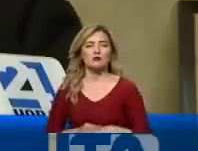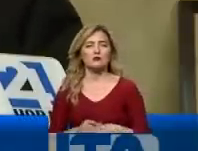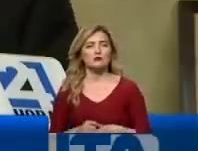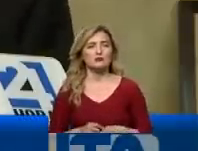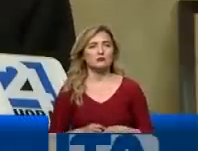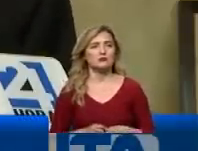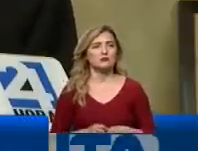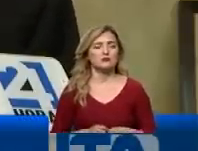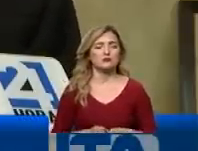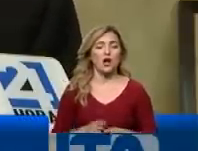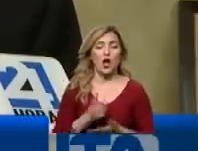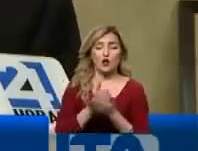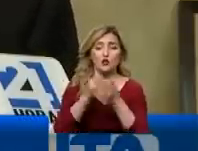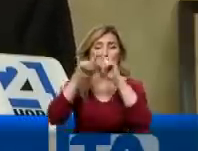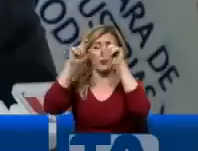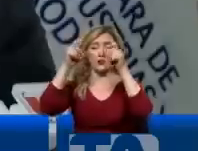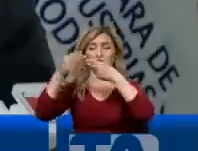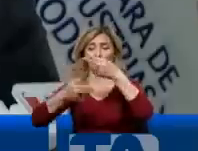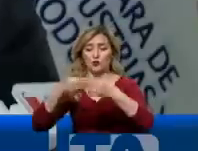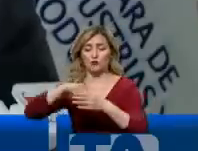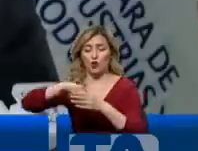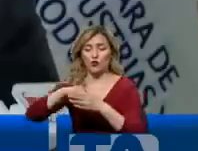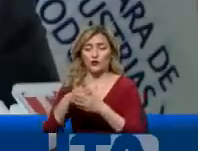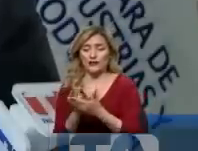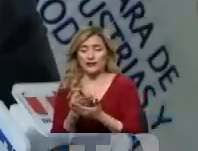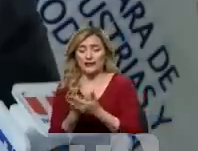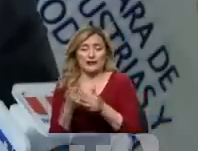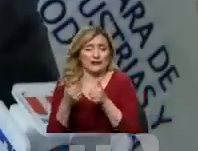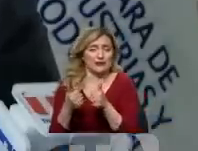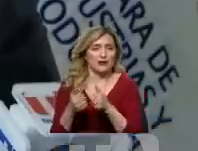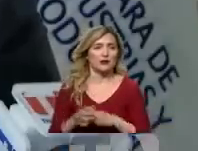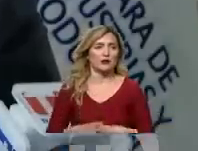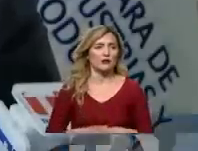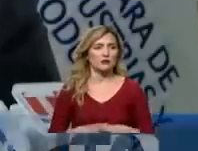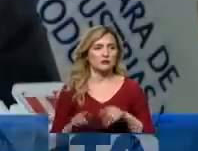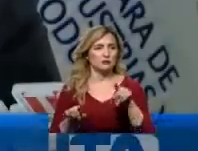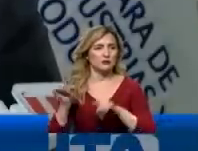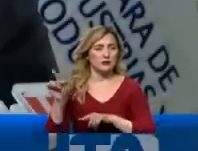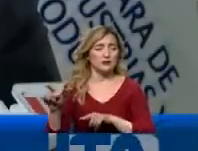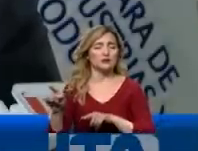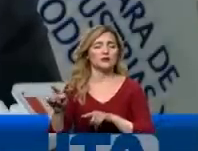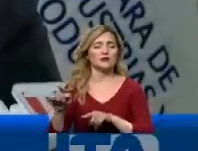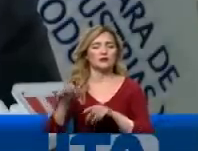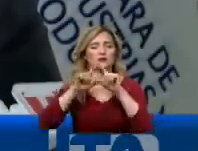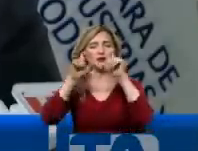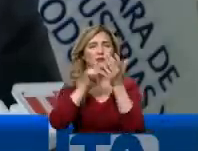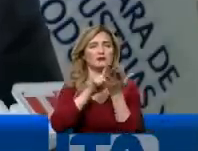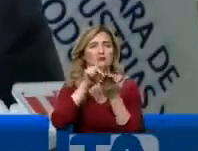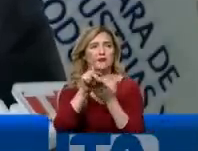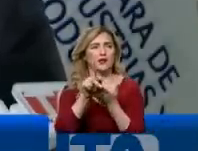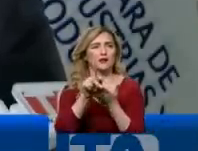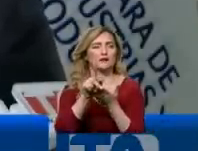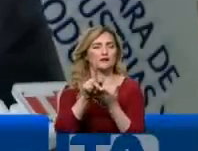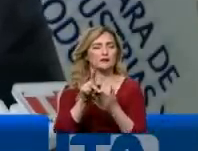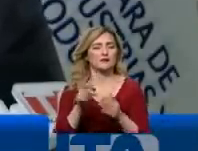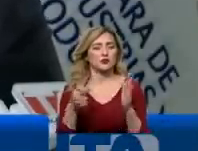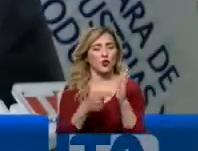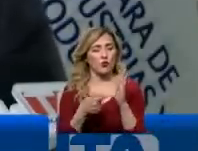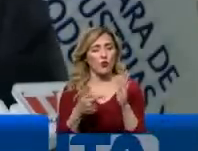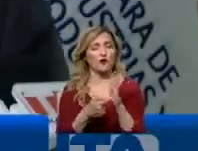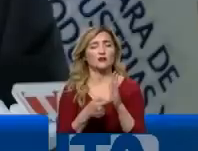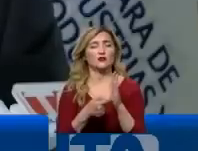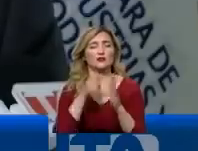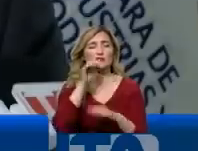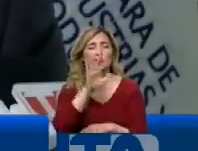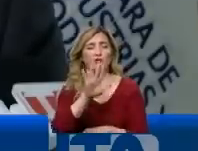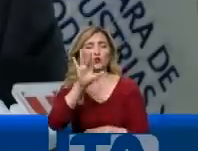a la liquidez a los negocios. Esto hacía que las empresas lleguen a pagar una tasa efectiva de impuesto a la renta